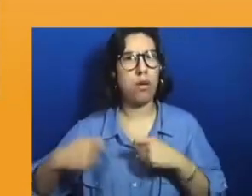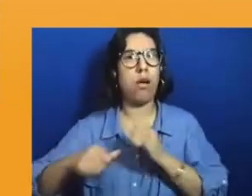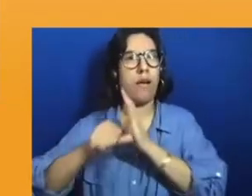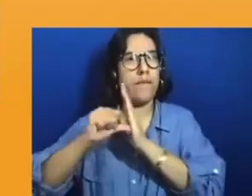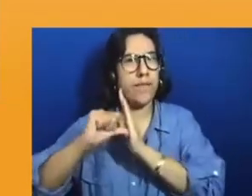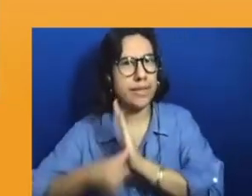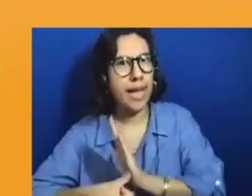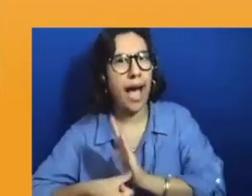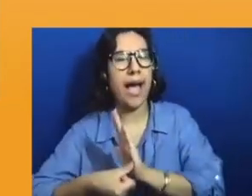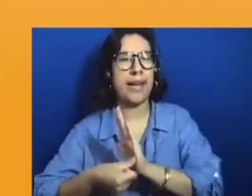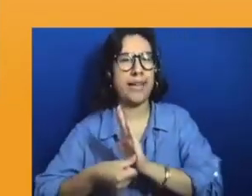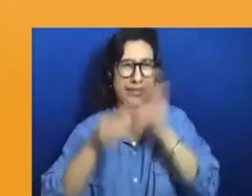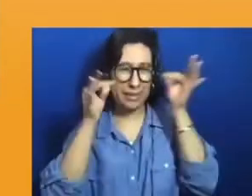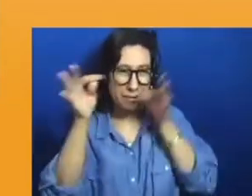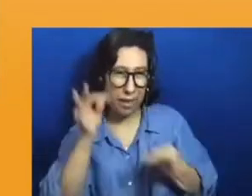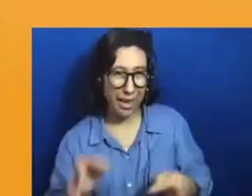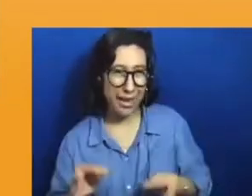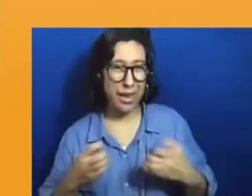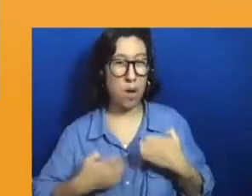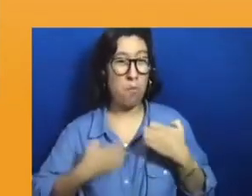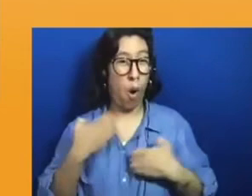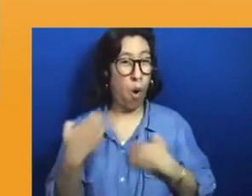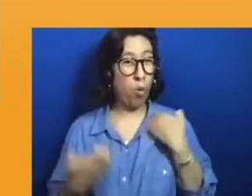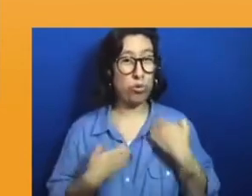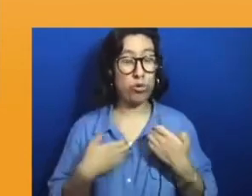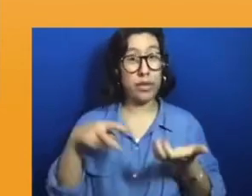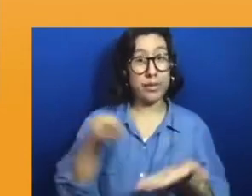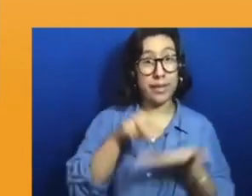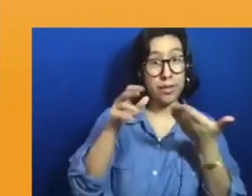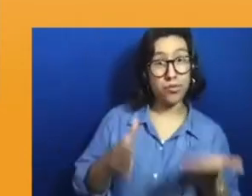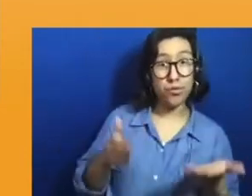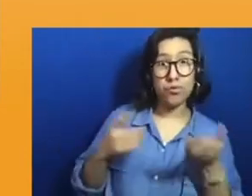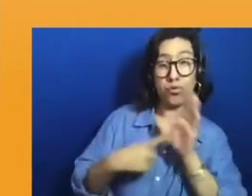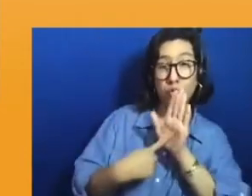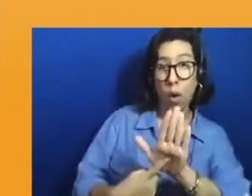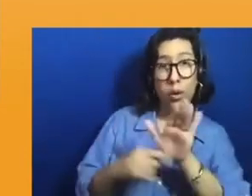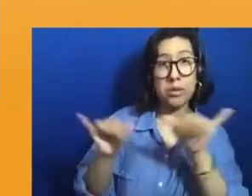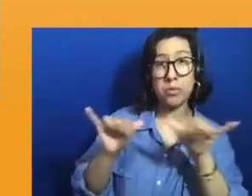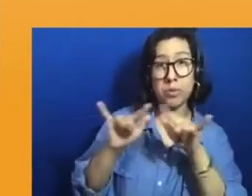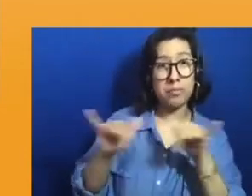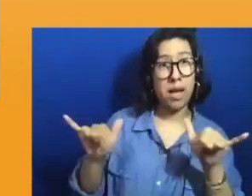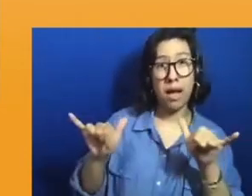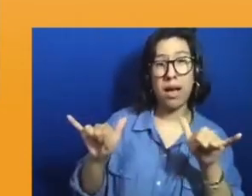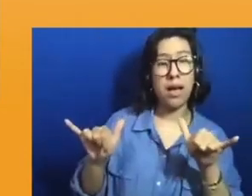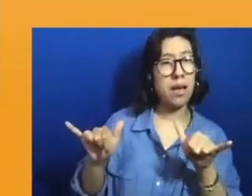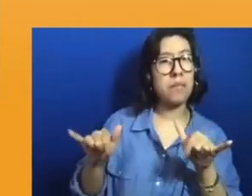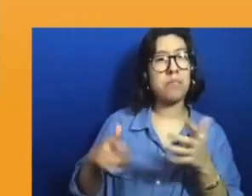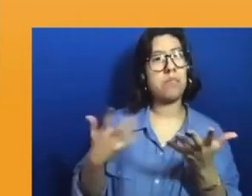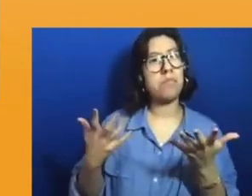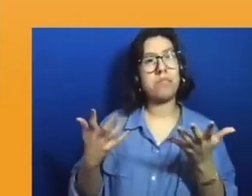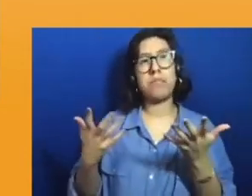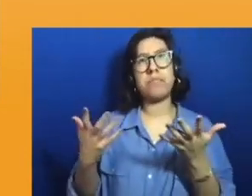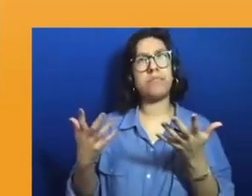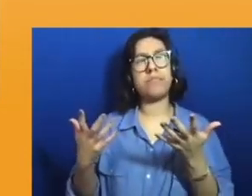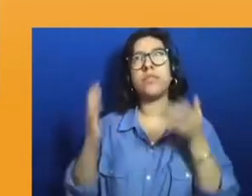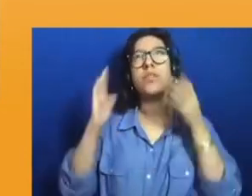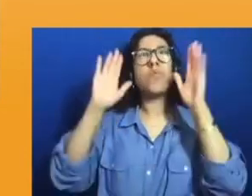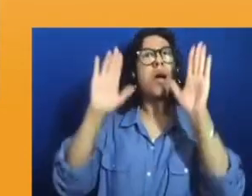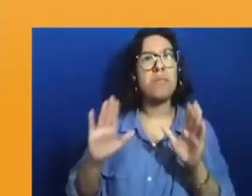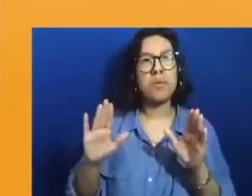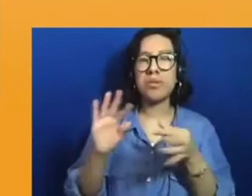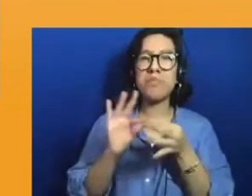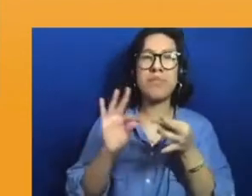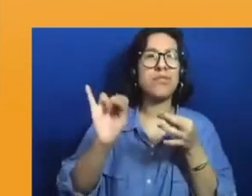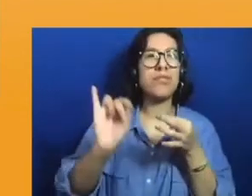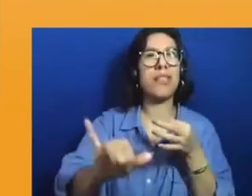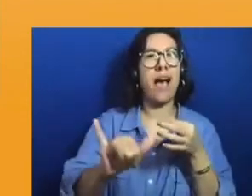puede articular la emoción que está intentando demostrar la persona que baila. Y es